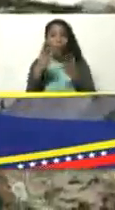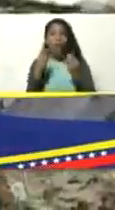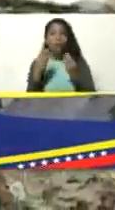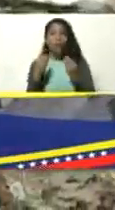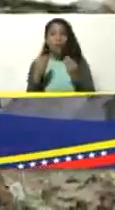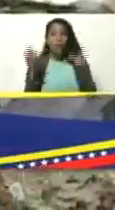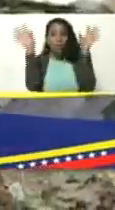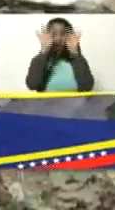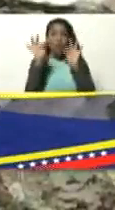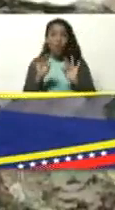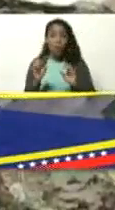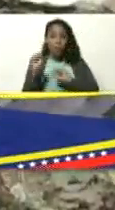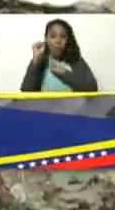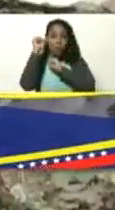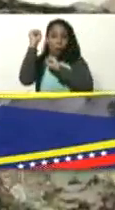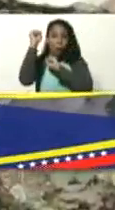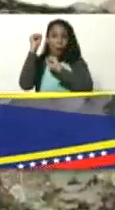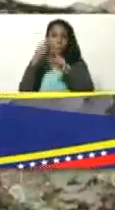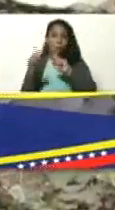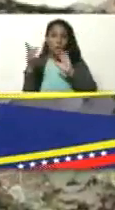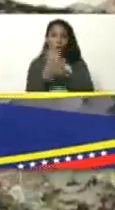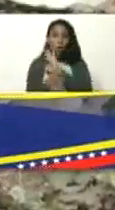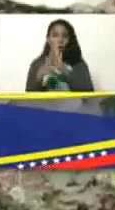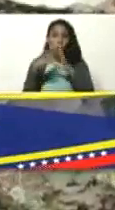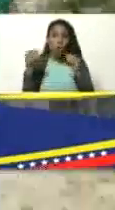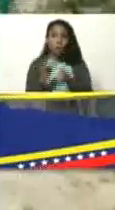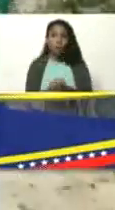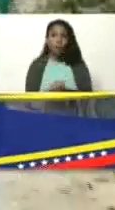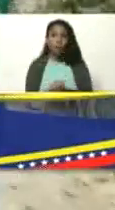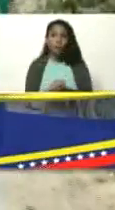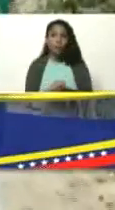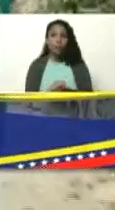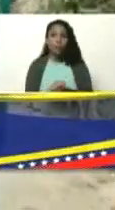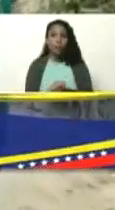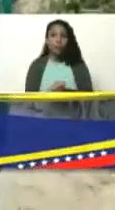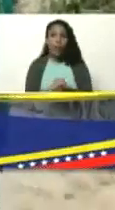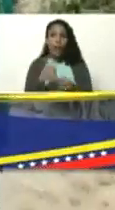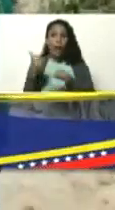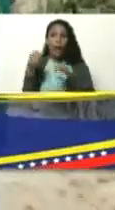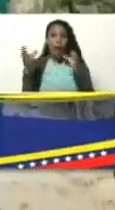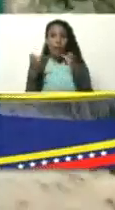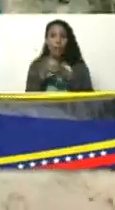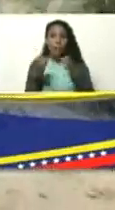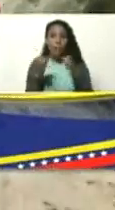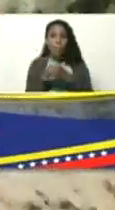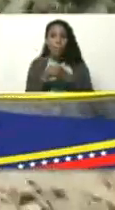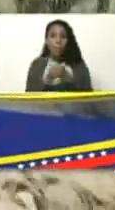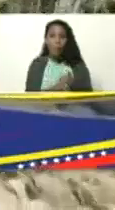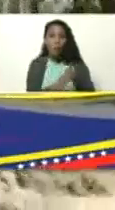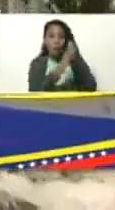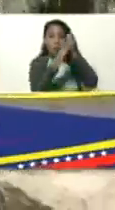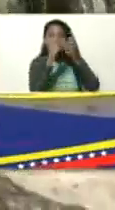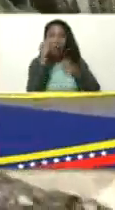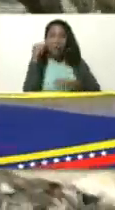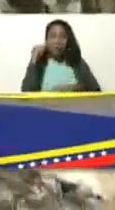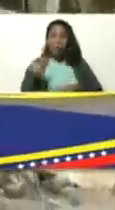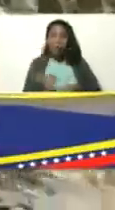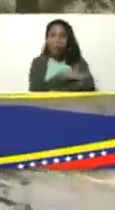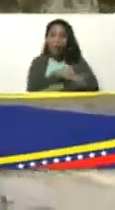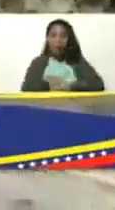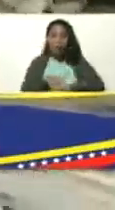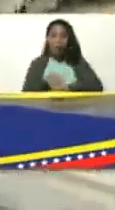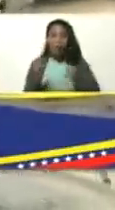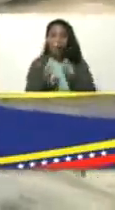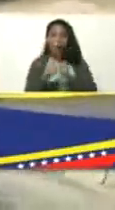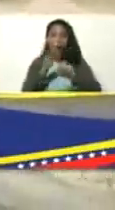de manera heroica, pero sobre todo a ese equipo de los líderes, lideresas de calle, que con